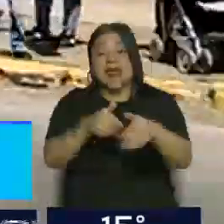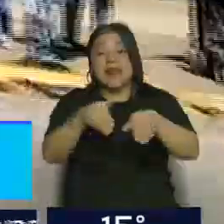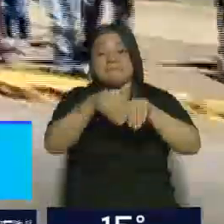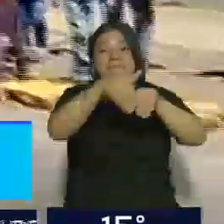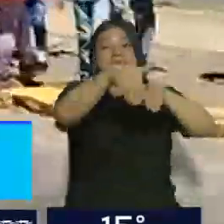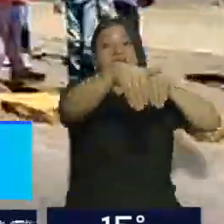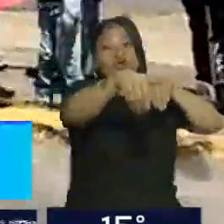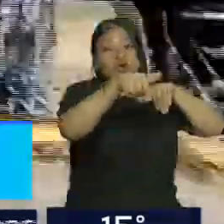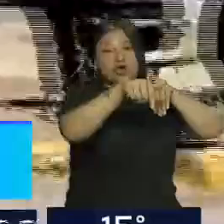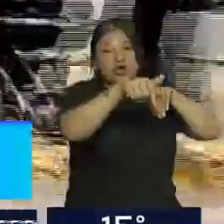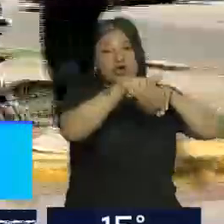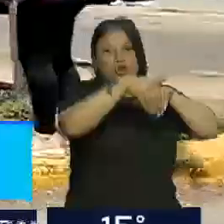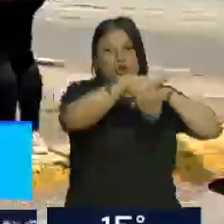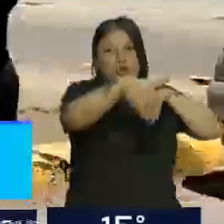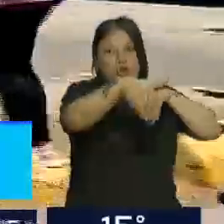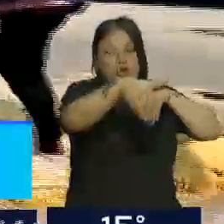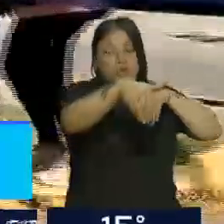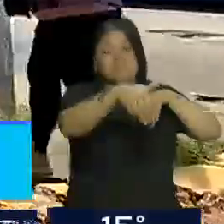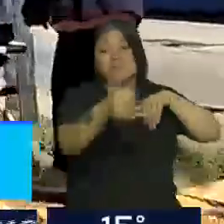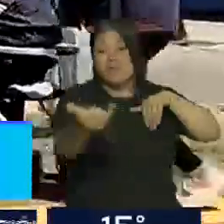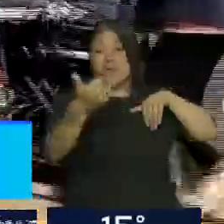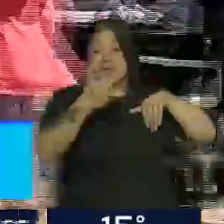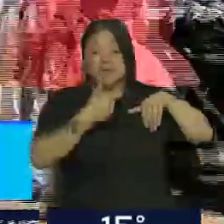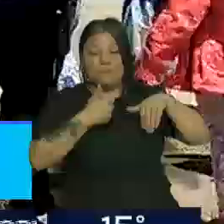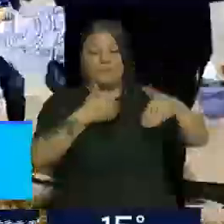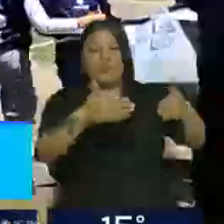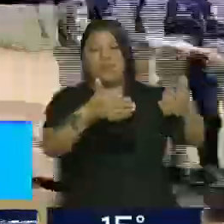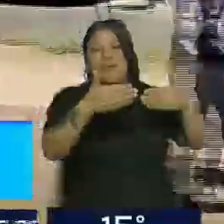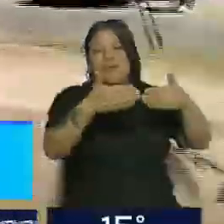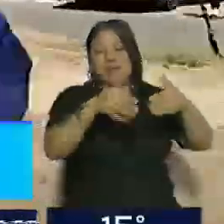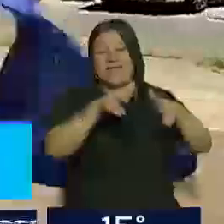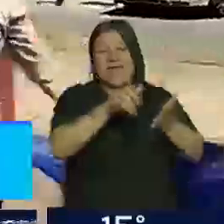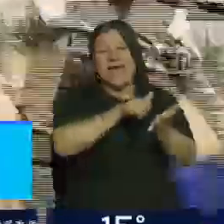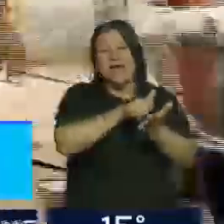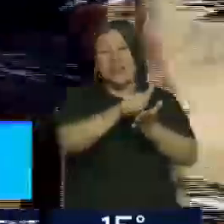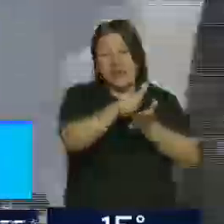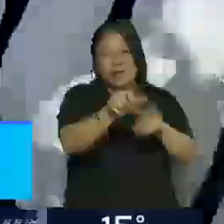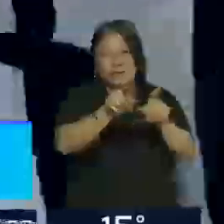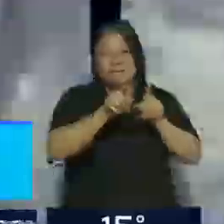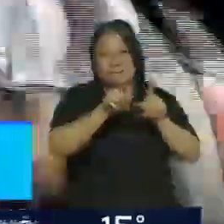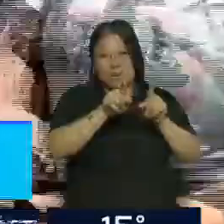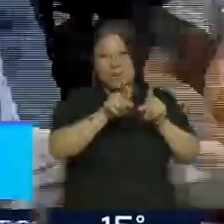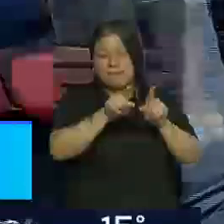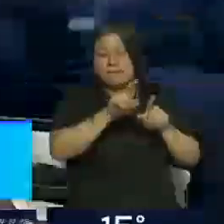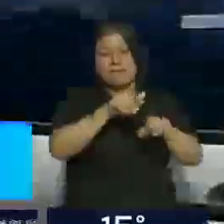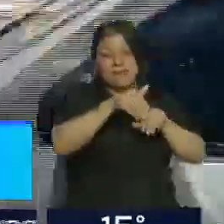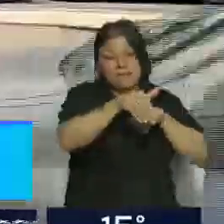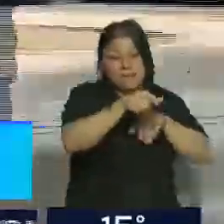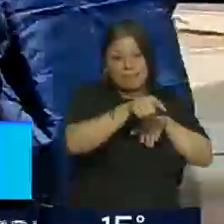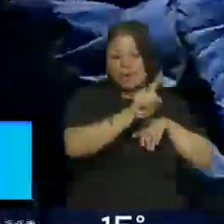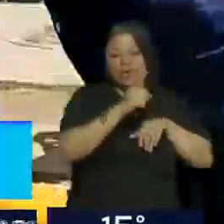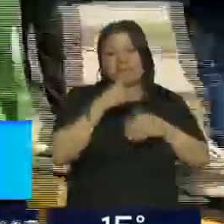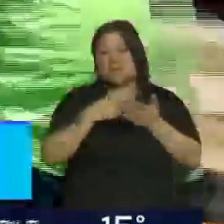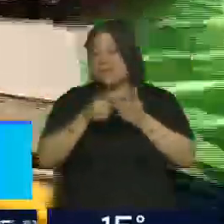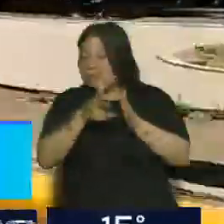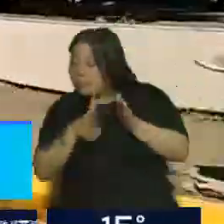iba a salir en la primera información que teníamos por la puerta principal del aeropuerto de provincial, pero finalmente decidieron salir